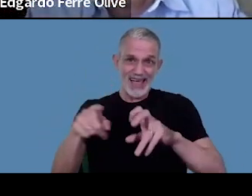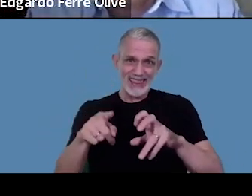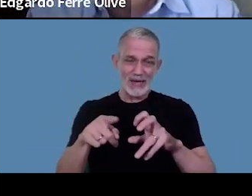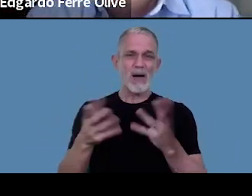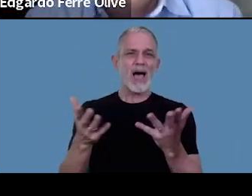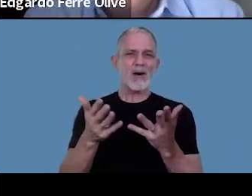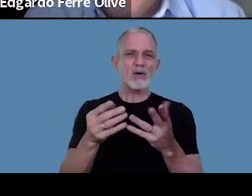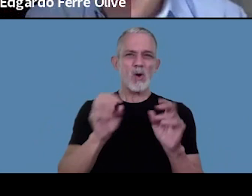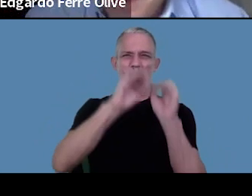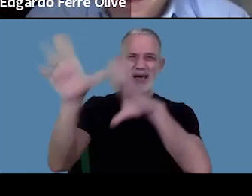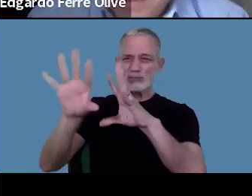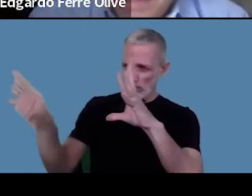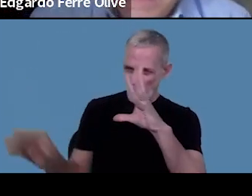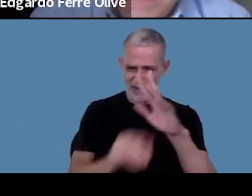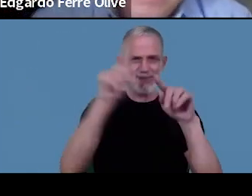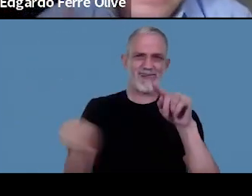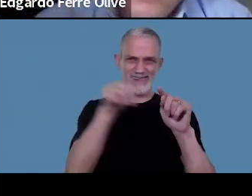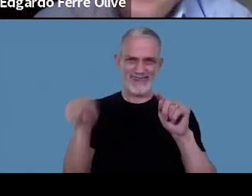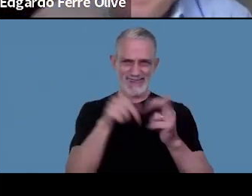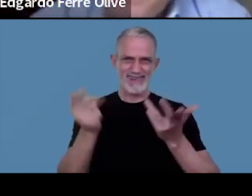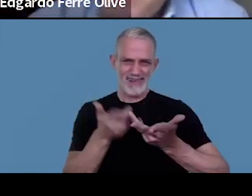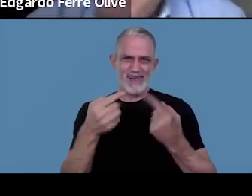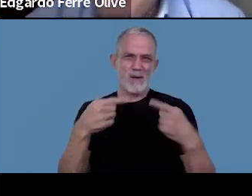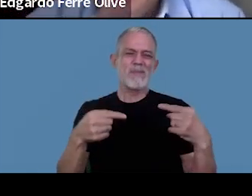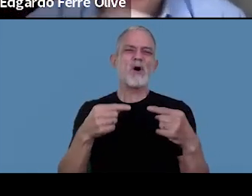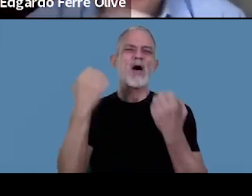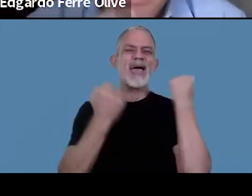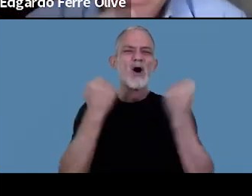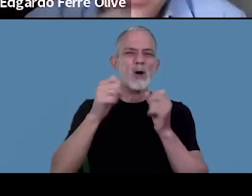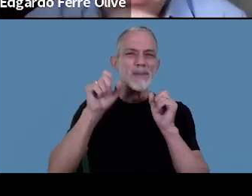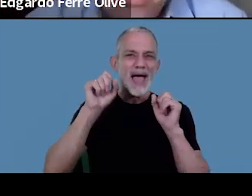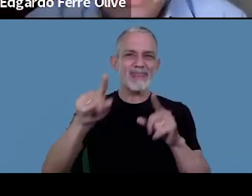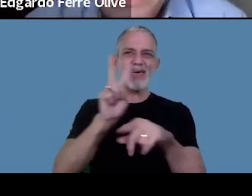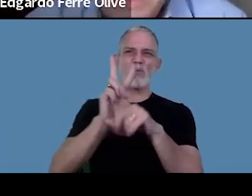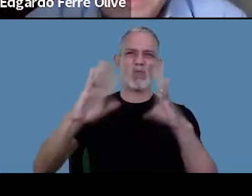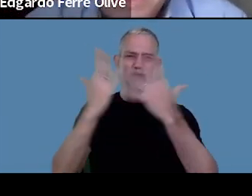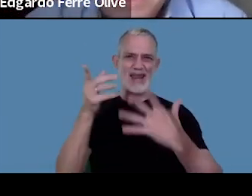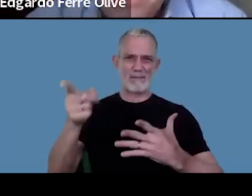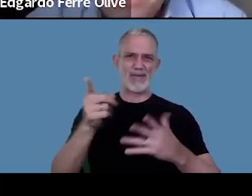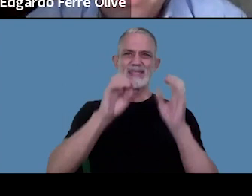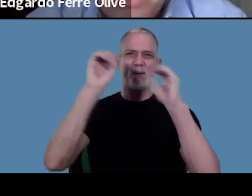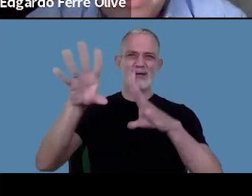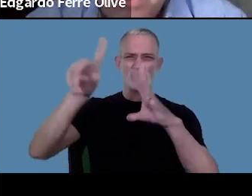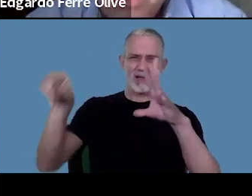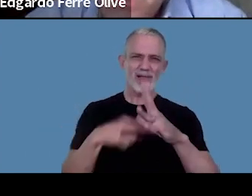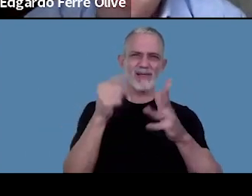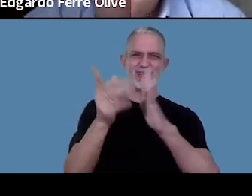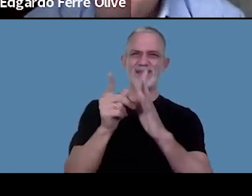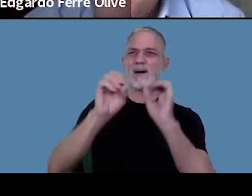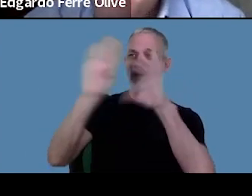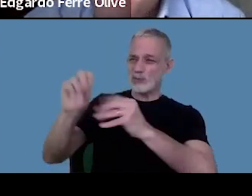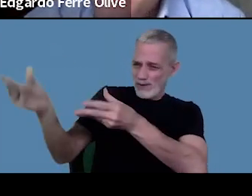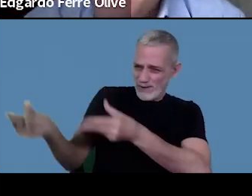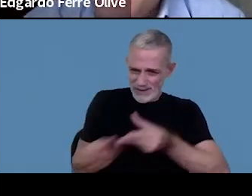con todo lo que sea la economía ambiental y todo lo que sea el tratamiento de los residuos y